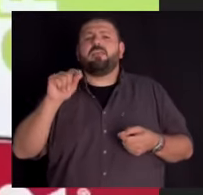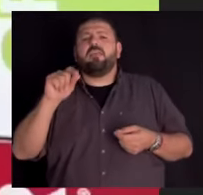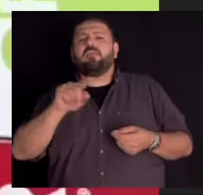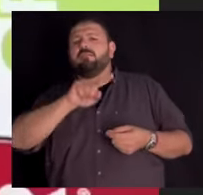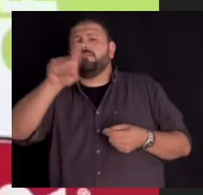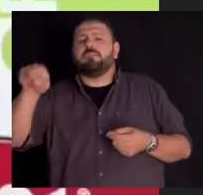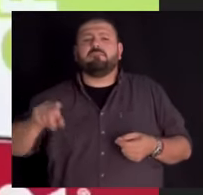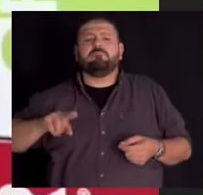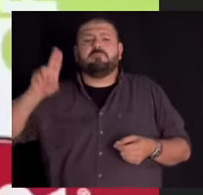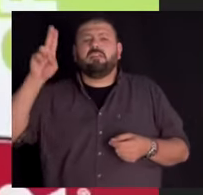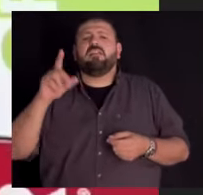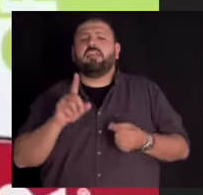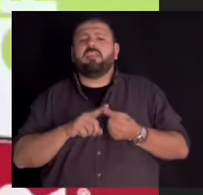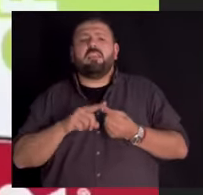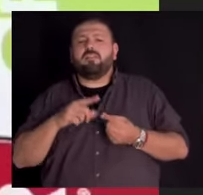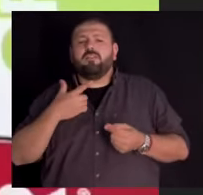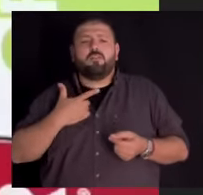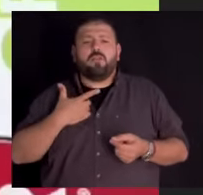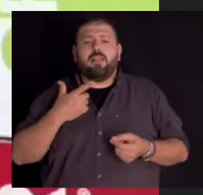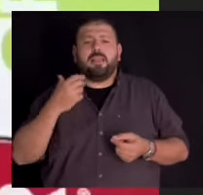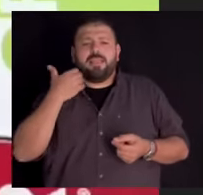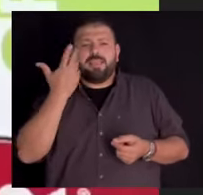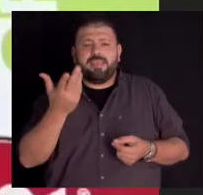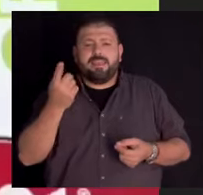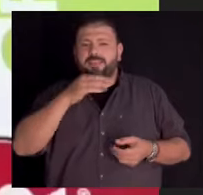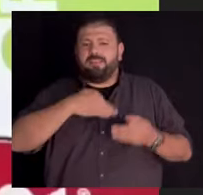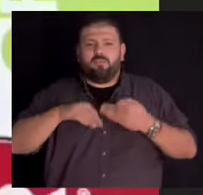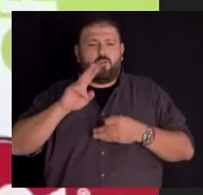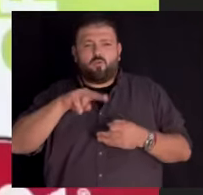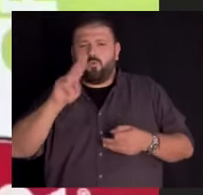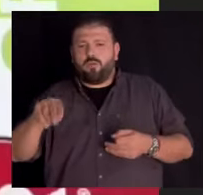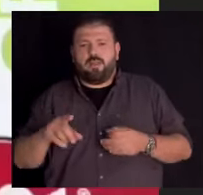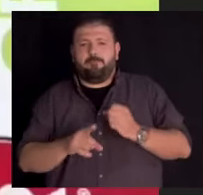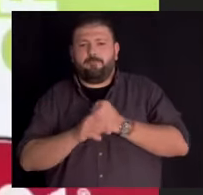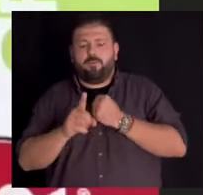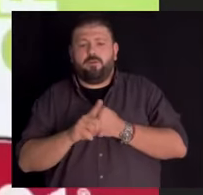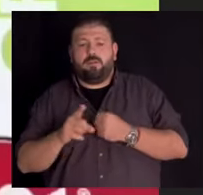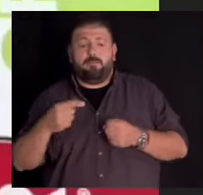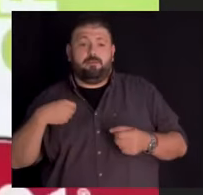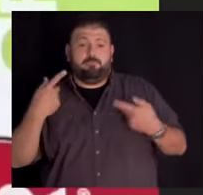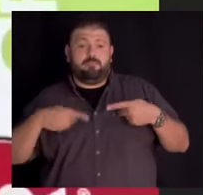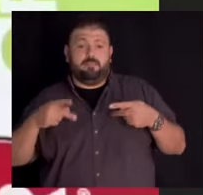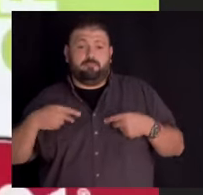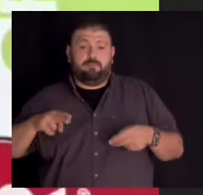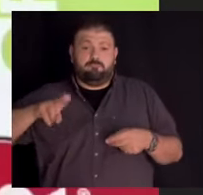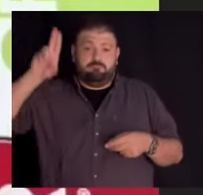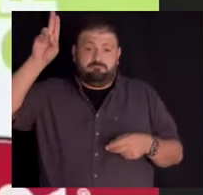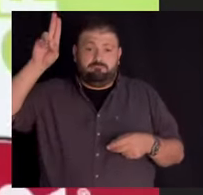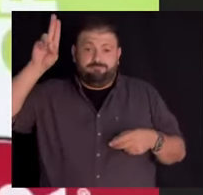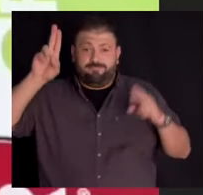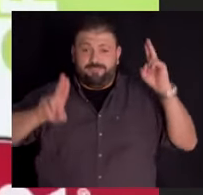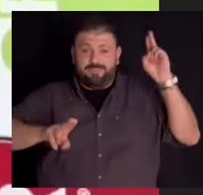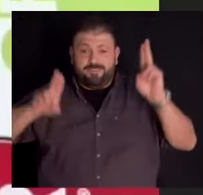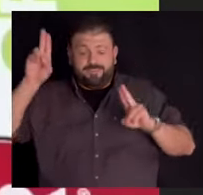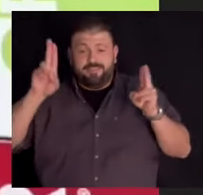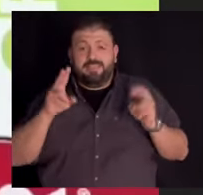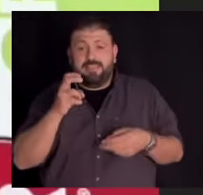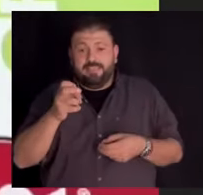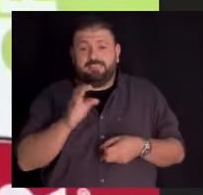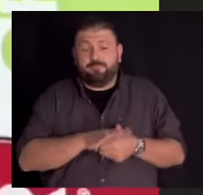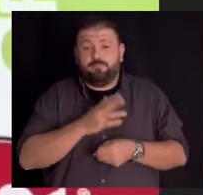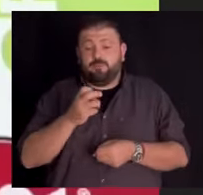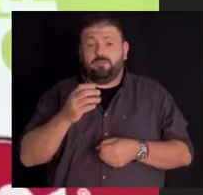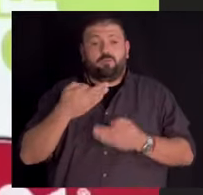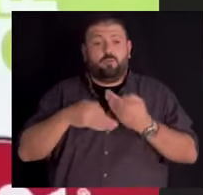mucha gente alzó la mano. Y este sabio les dijo, muéranse. Esta vida no es para no tener